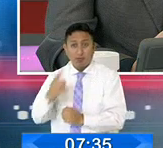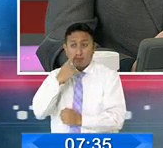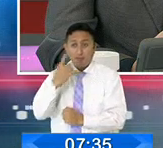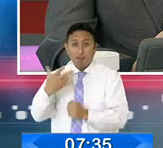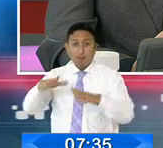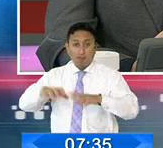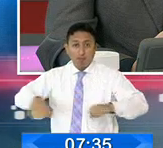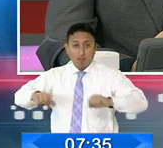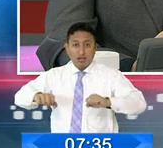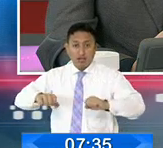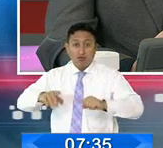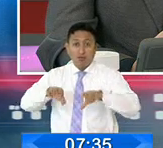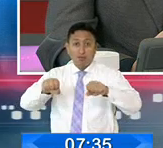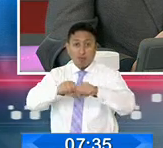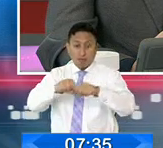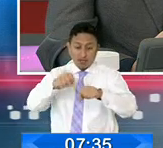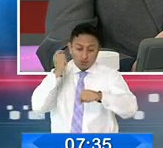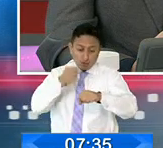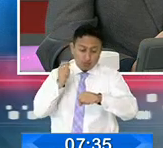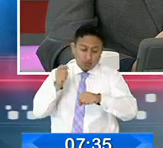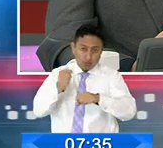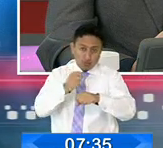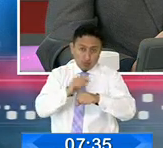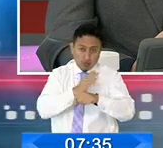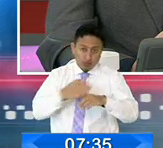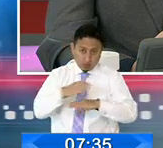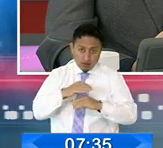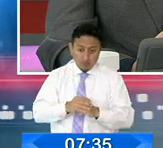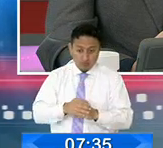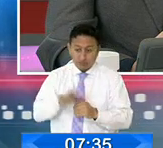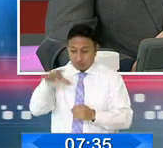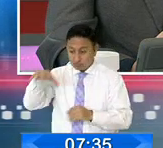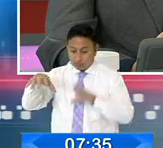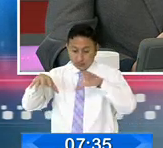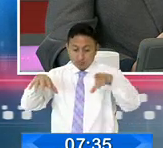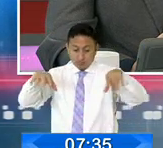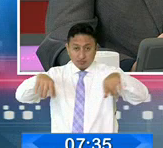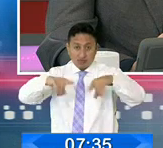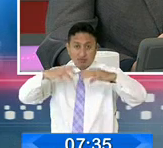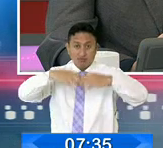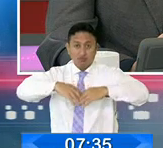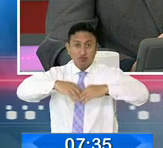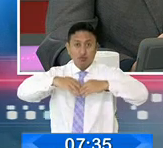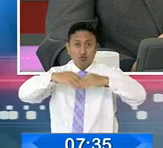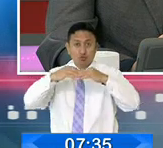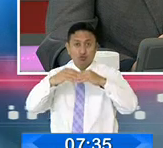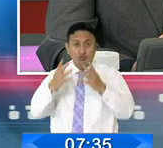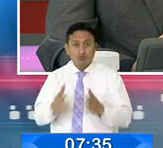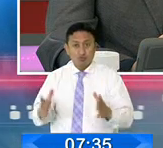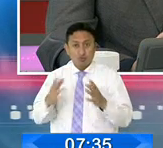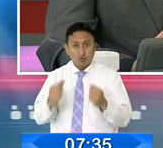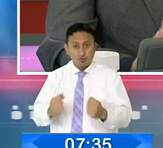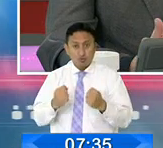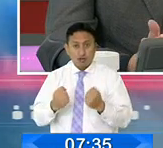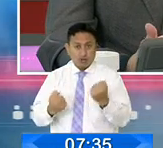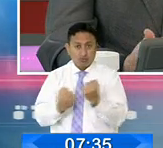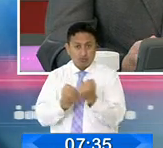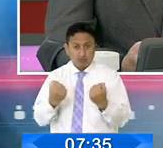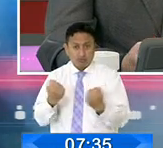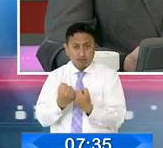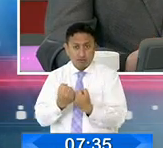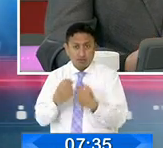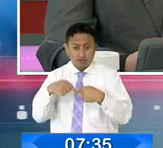al zapatero, a todos estos sectores, vamos a tener una reactivación económica más sólida y sobre todo